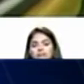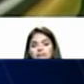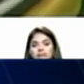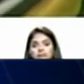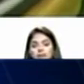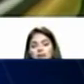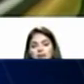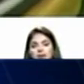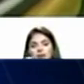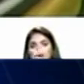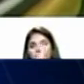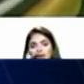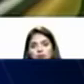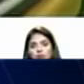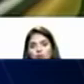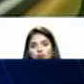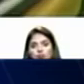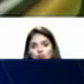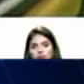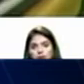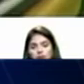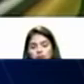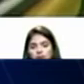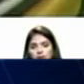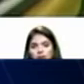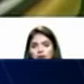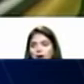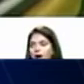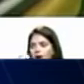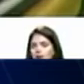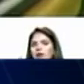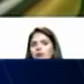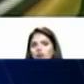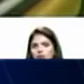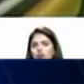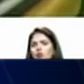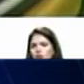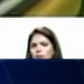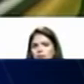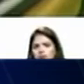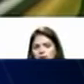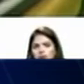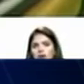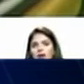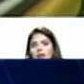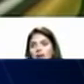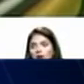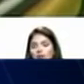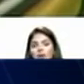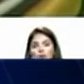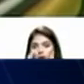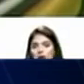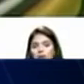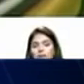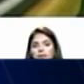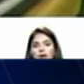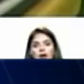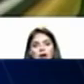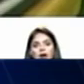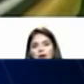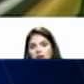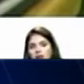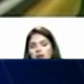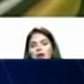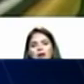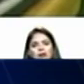esta Asamblea Nacional Constituyente. Y habíamos dicho, y lo dijo el jefe de Estado, debemos ir a sanar las heridas que ha dejado